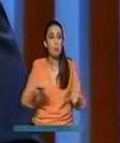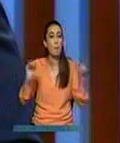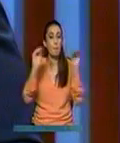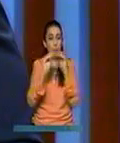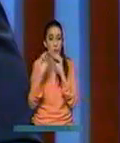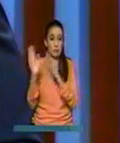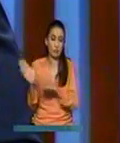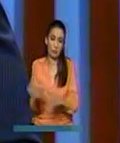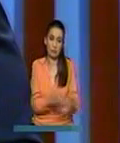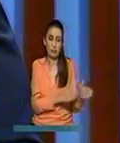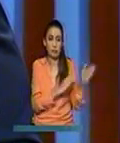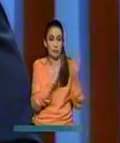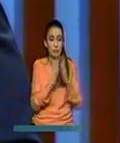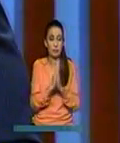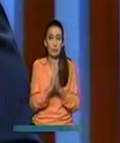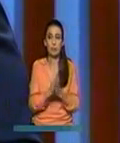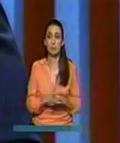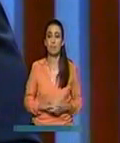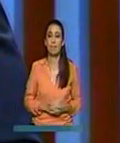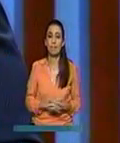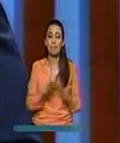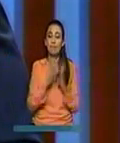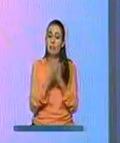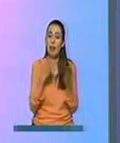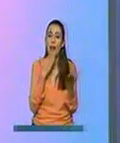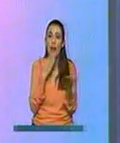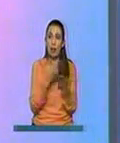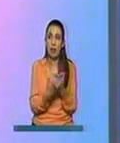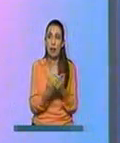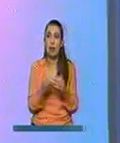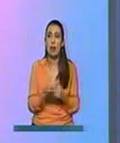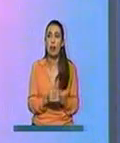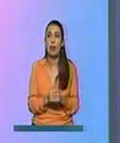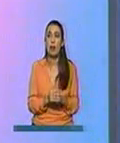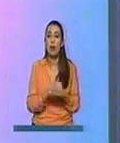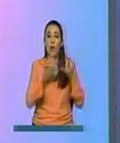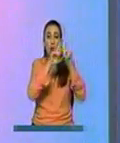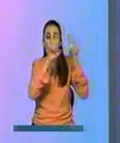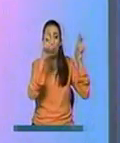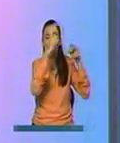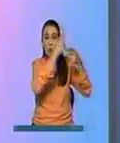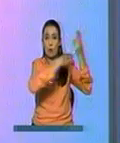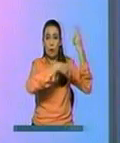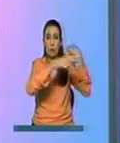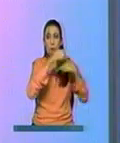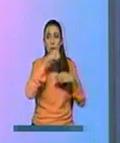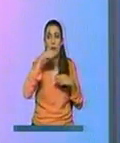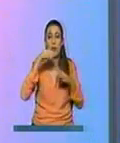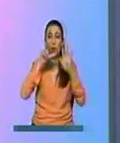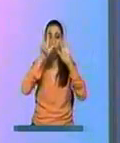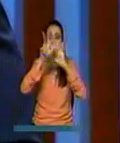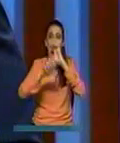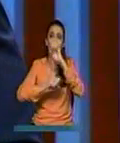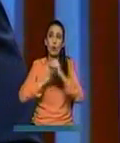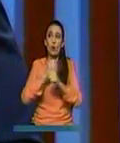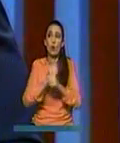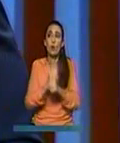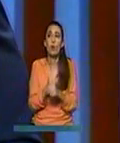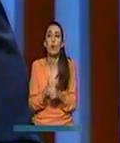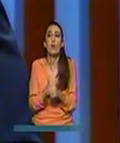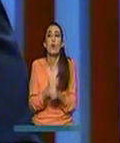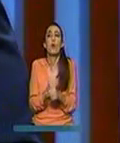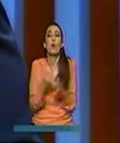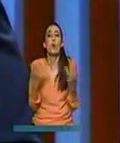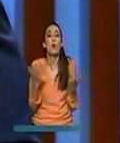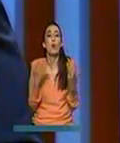mucho más grandes todavía dentro del país. Claro que sí, Pedro. Tú también tienes un emprendimiento artesanal desde hace 8 años, ¿no? Así es. ¿Cómo se llama? ¿En dónde están?